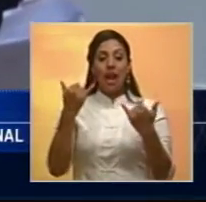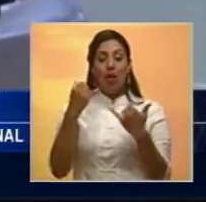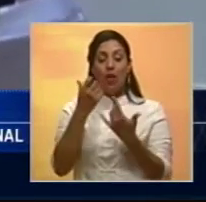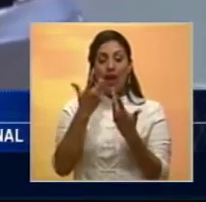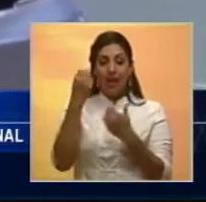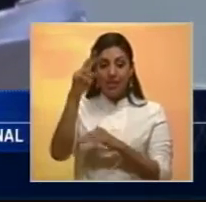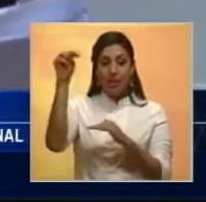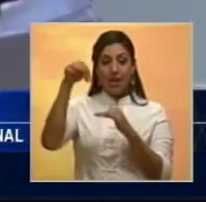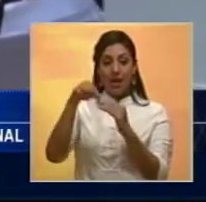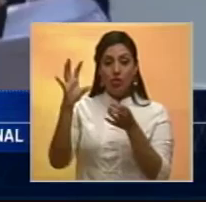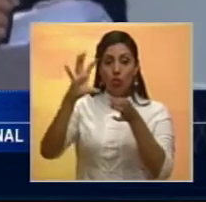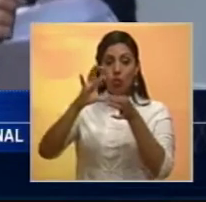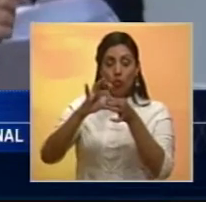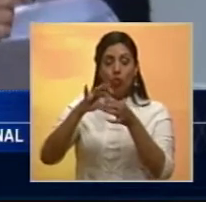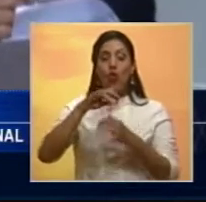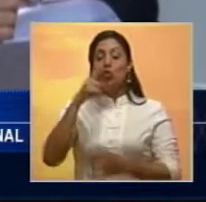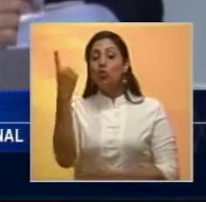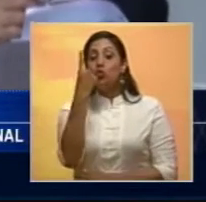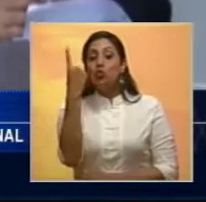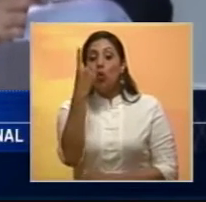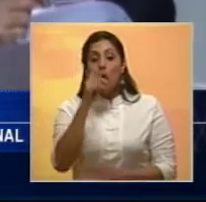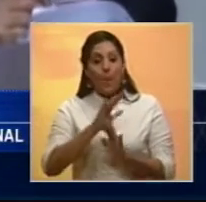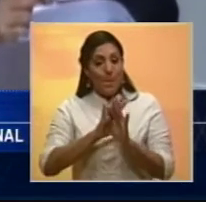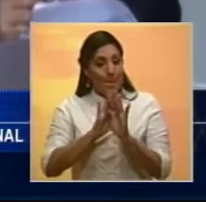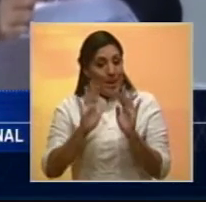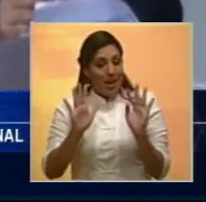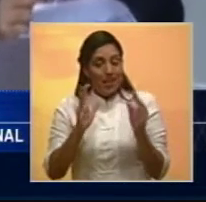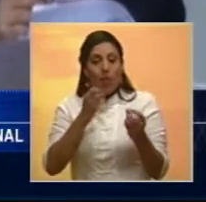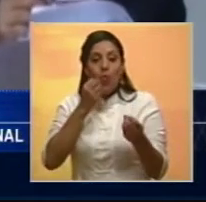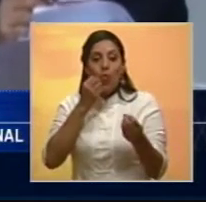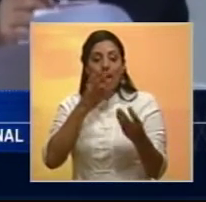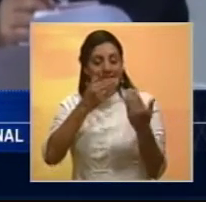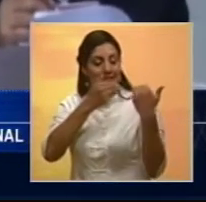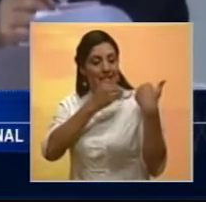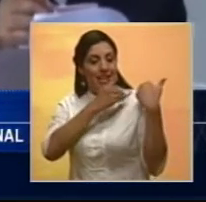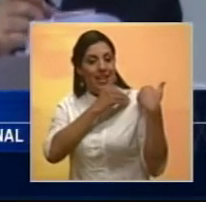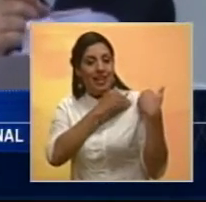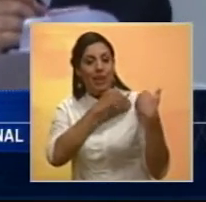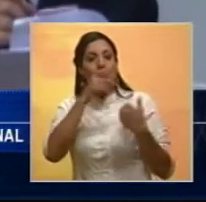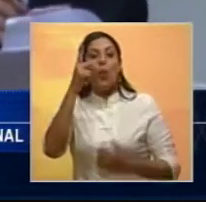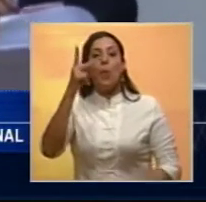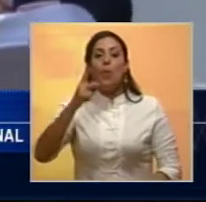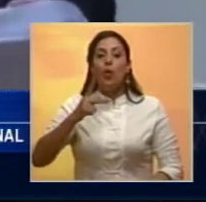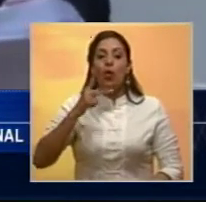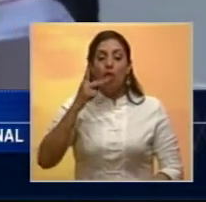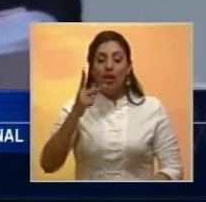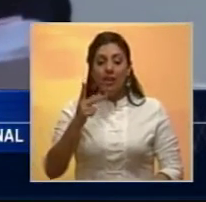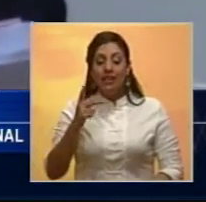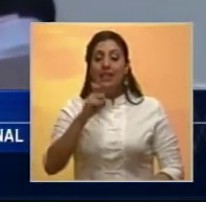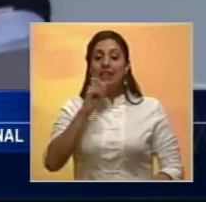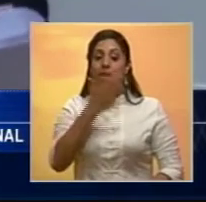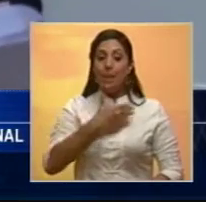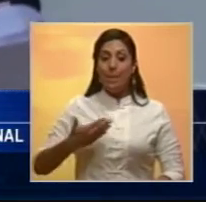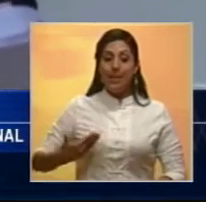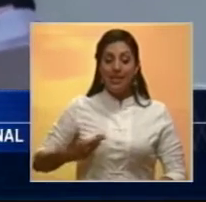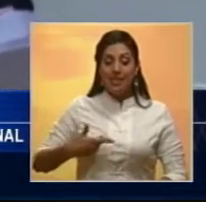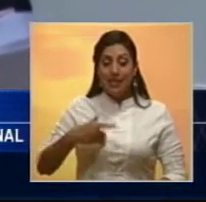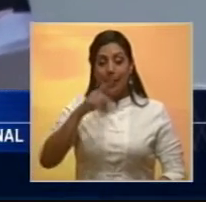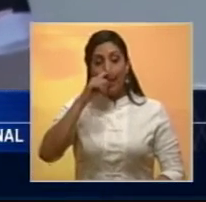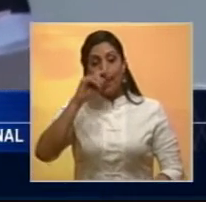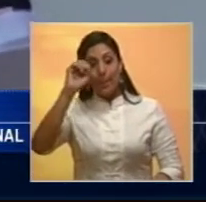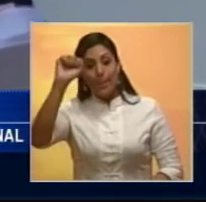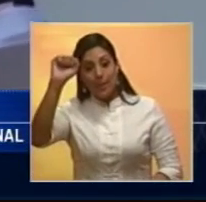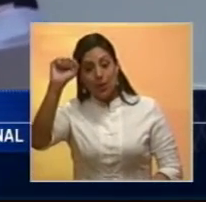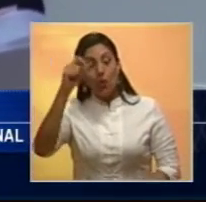Asamblea Nacional, solo puede ser declarado responsable en lo político el presidente de la